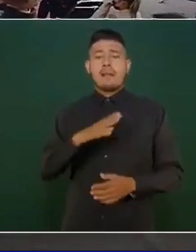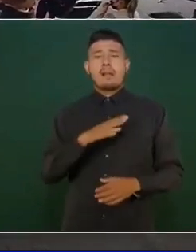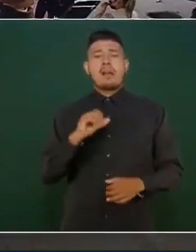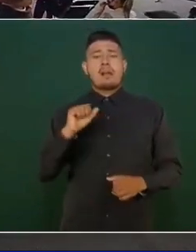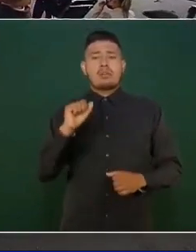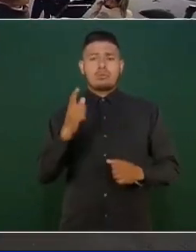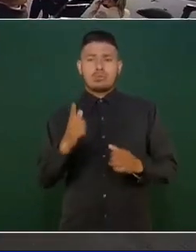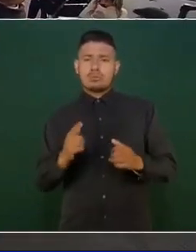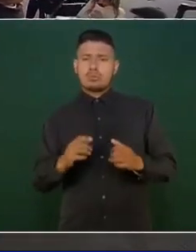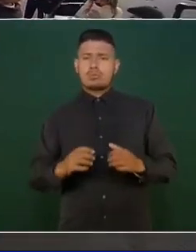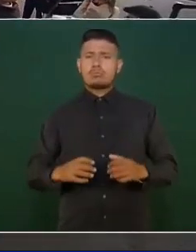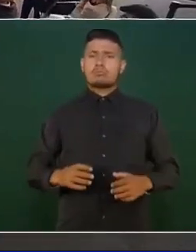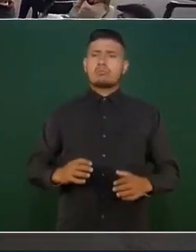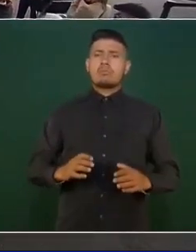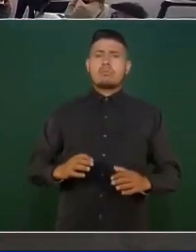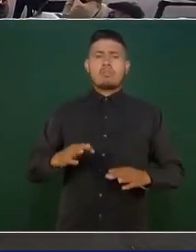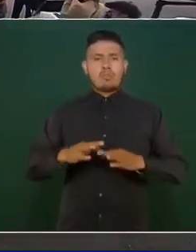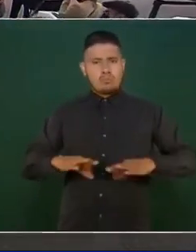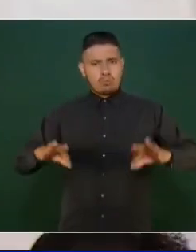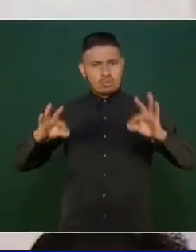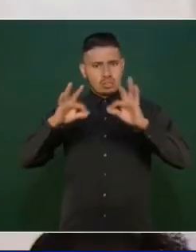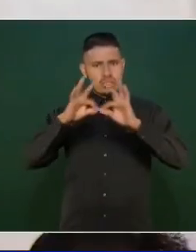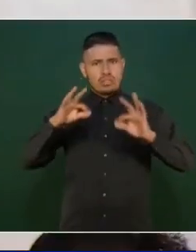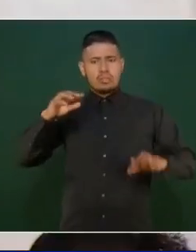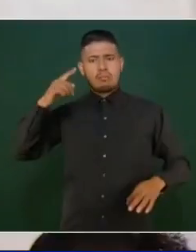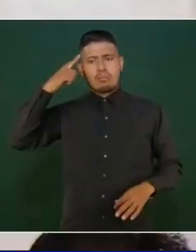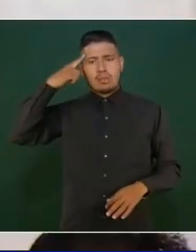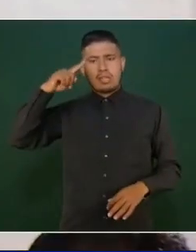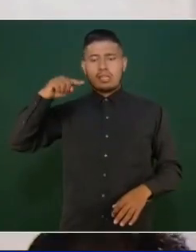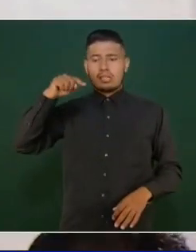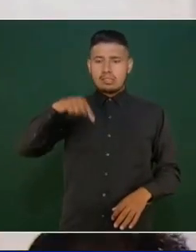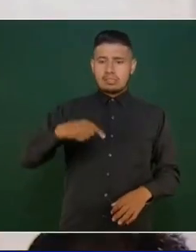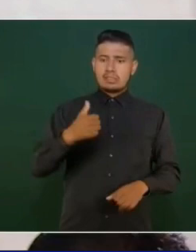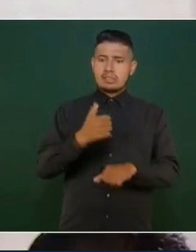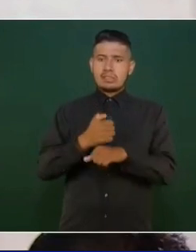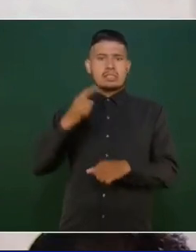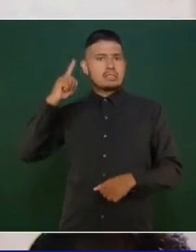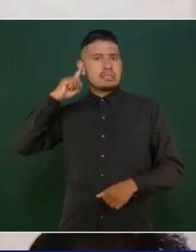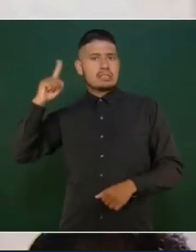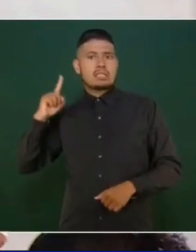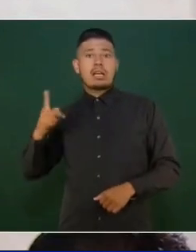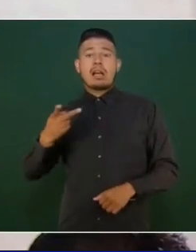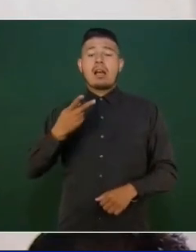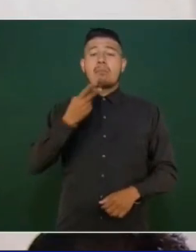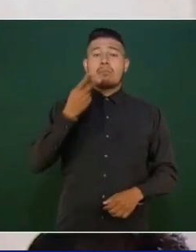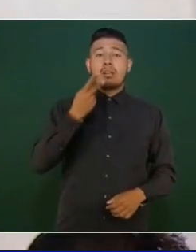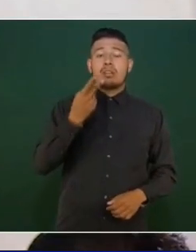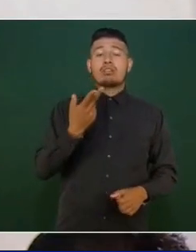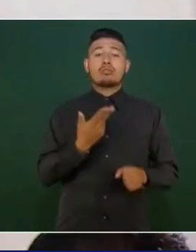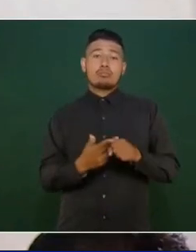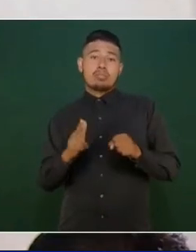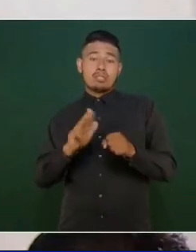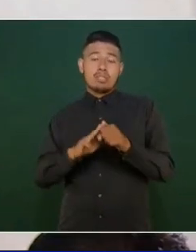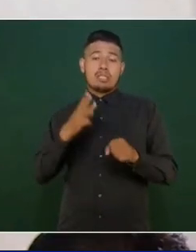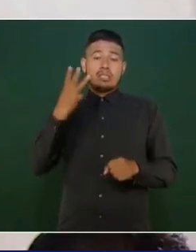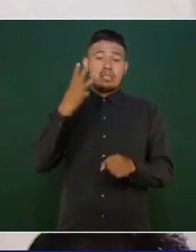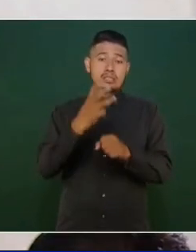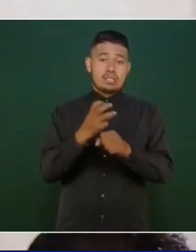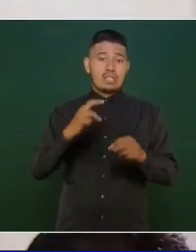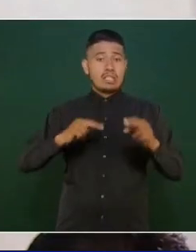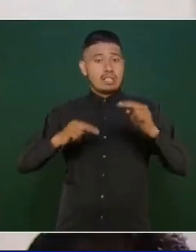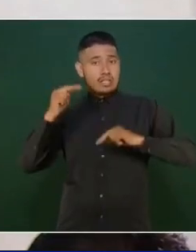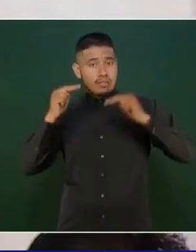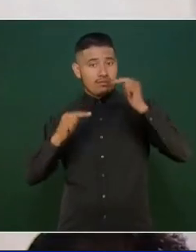obra de infraestructura importante para lo que queda de este sexenio en Zacatecas. Se ha hablado de un hospital de tercer nivel que ya mencionó el